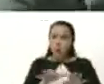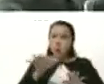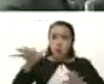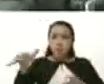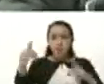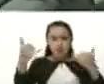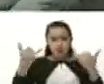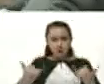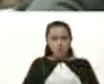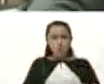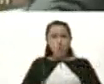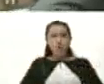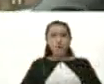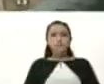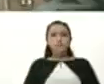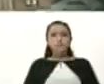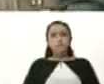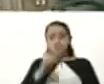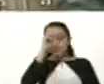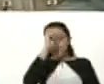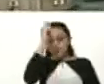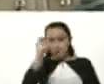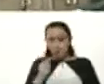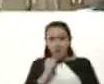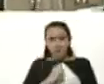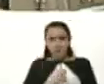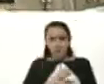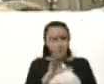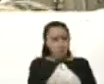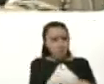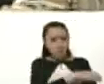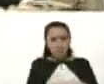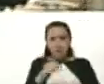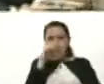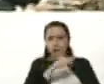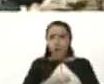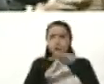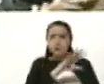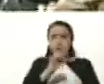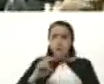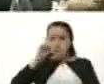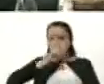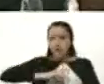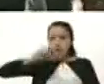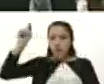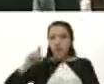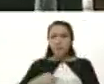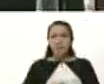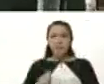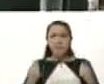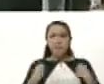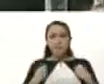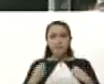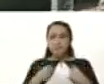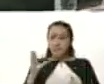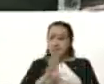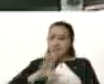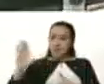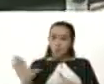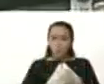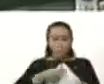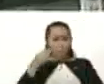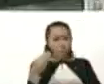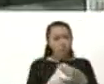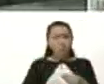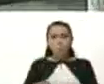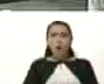día de hoy para honrar su trabajo, su trayectoria de 50 años de vida artística, donde han hecho y le han dado